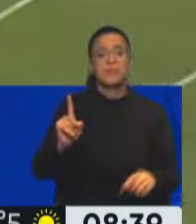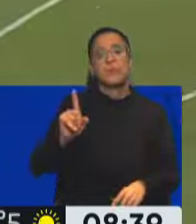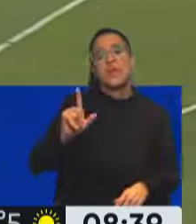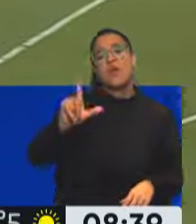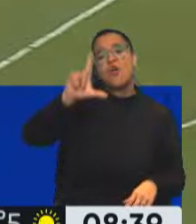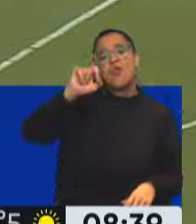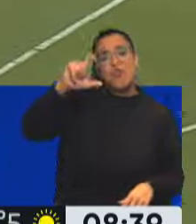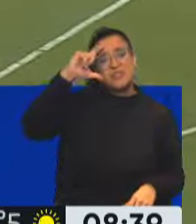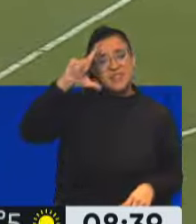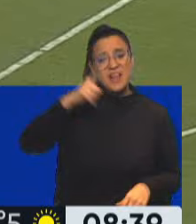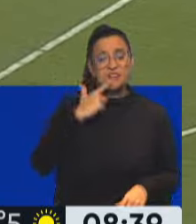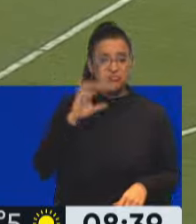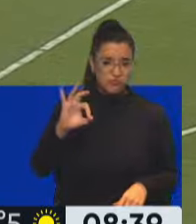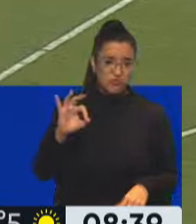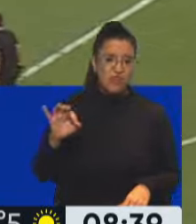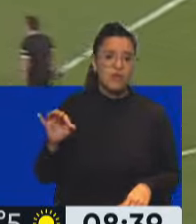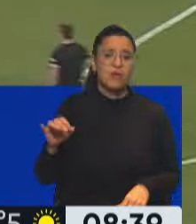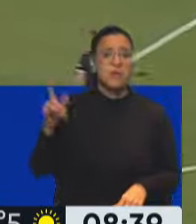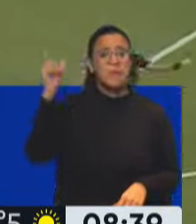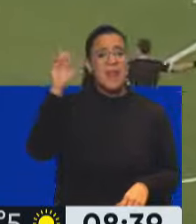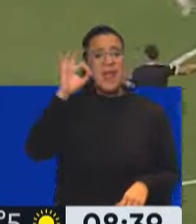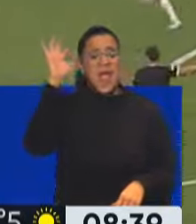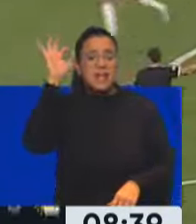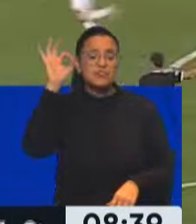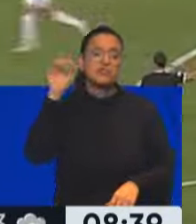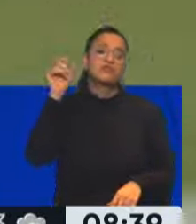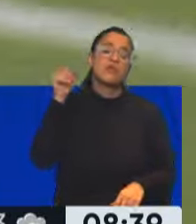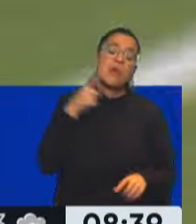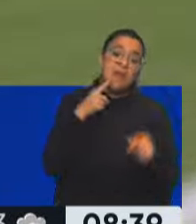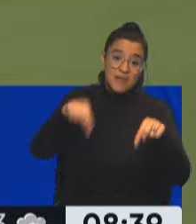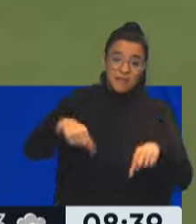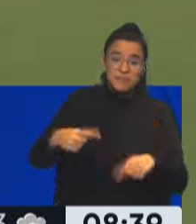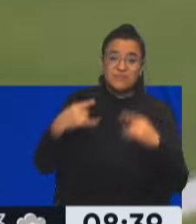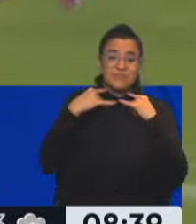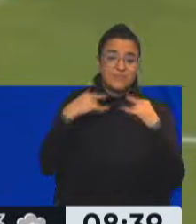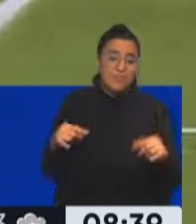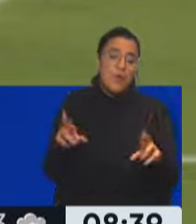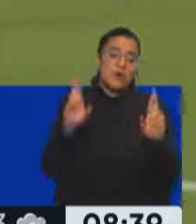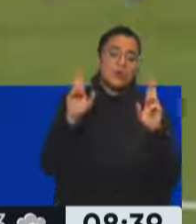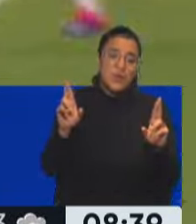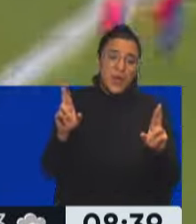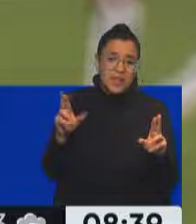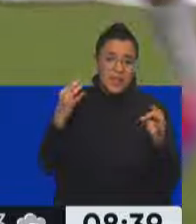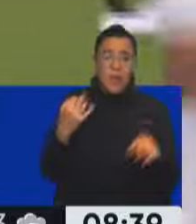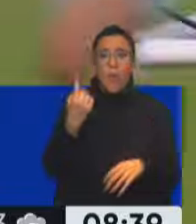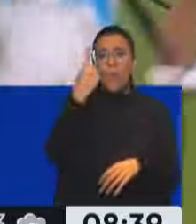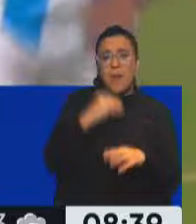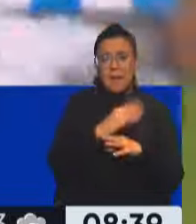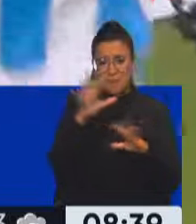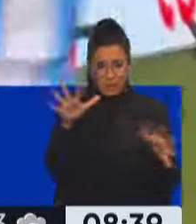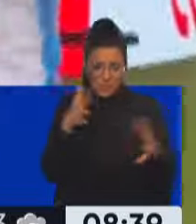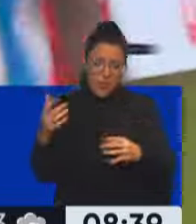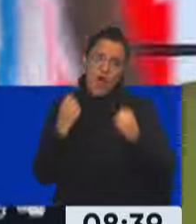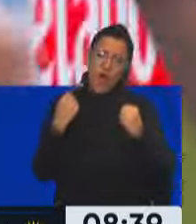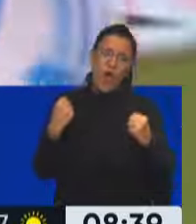darle dinámica a un Enzo Fernández que no la encontraba, y por suerte este grito, sí, era la una de la mañana más o menos, pero no